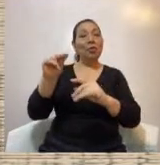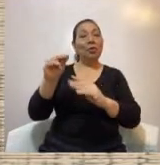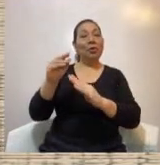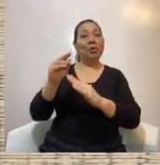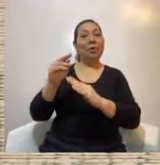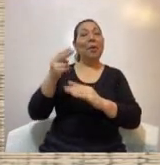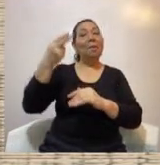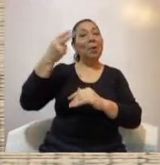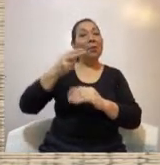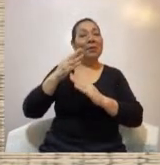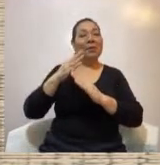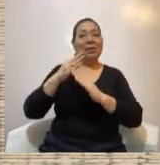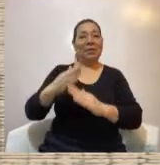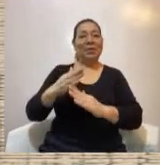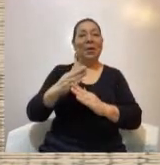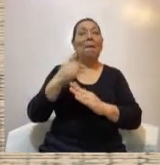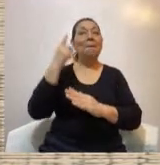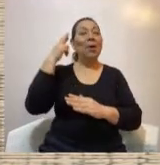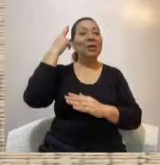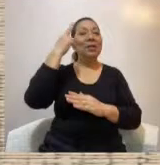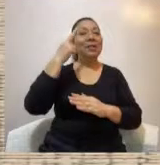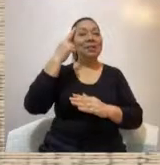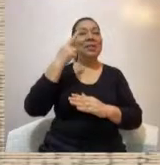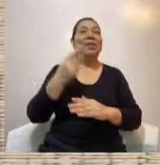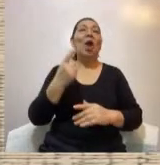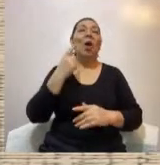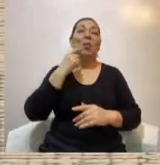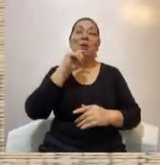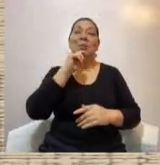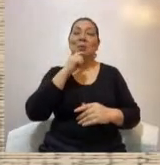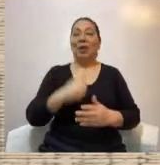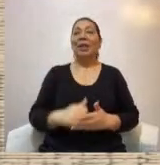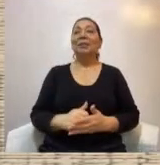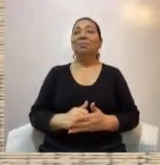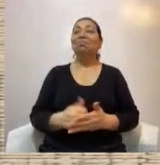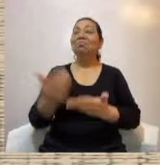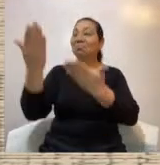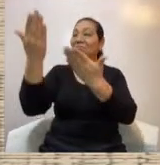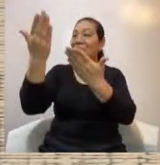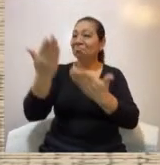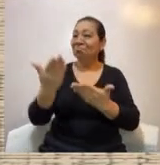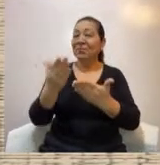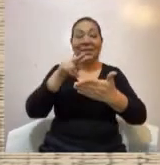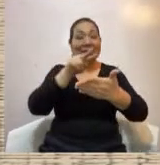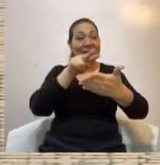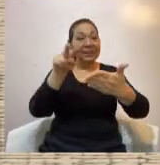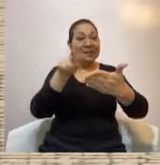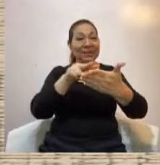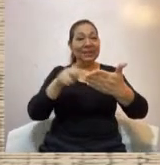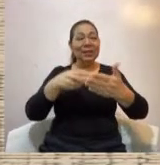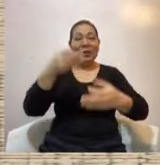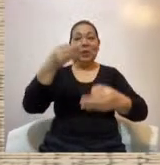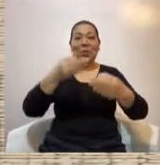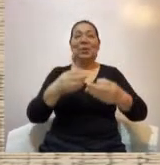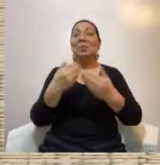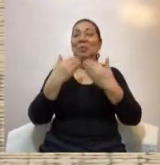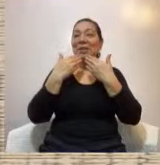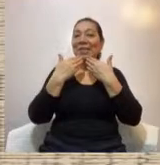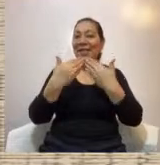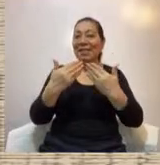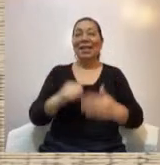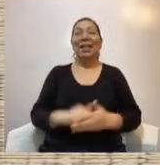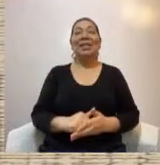y prohibición de discriminación por razón de sexo. Les invito a leer la